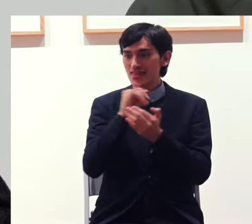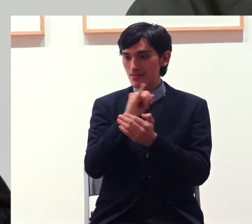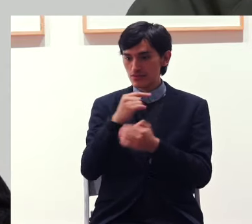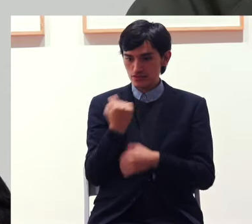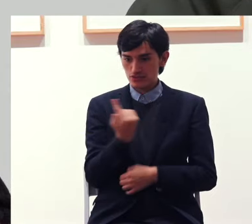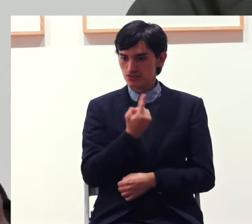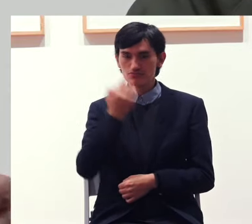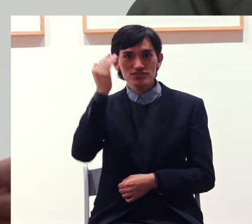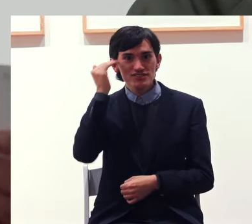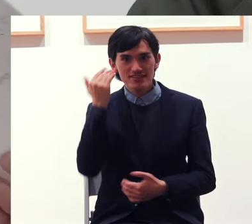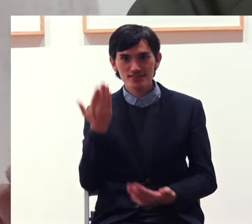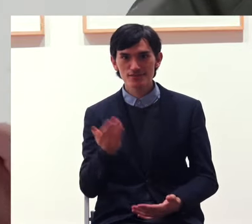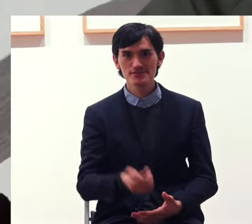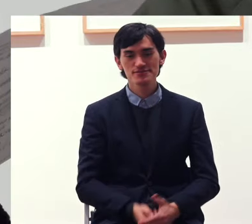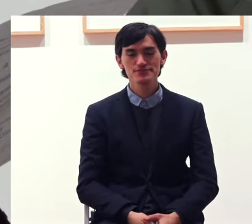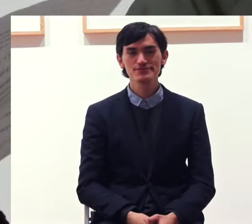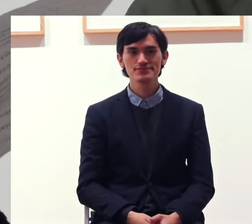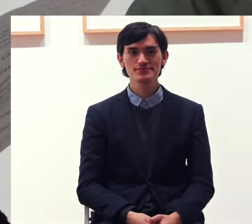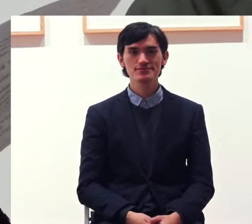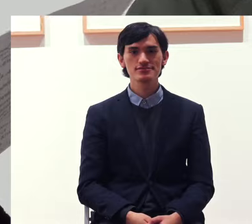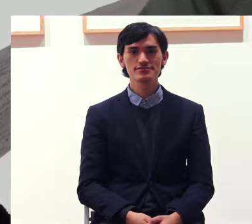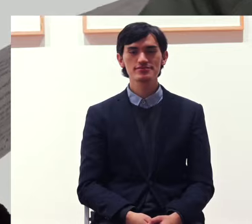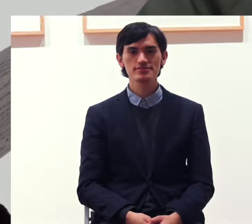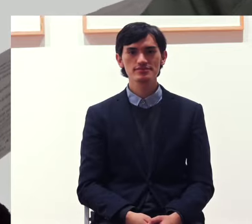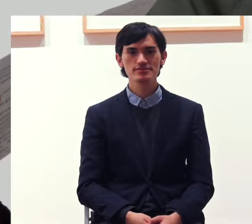de algo que uno no sabe.